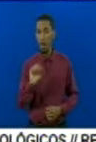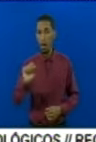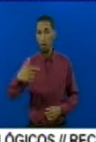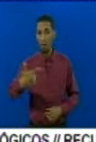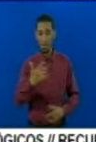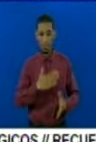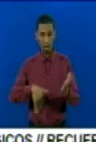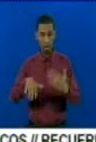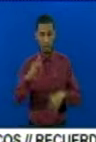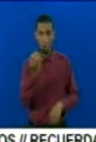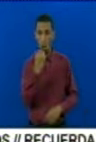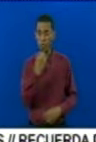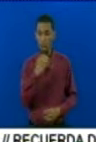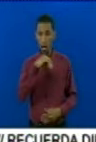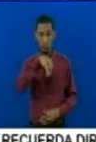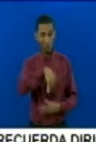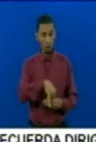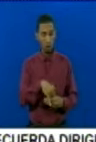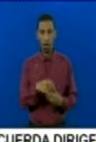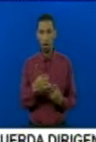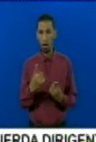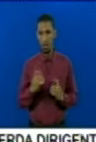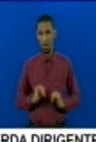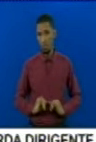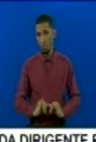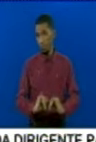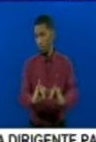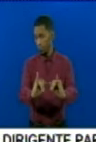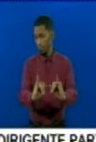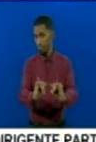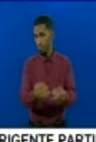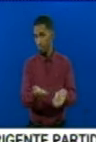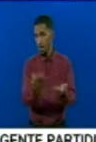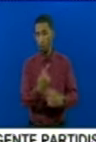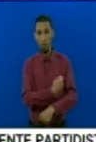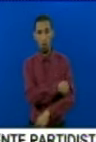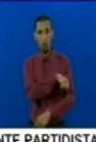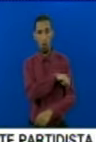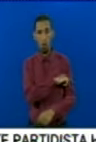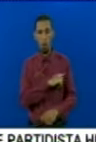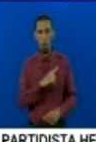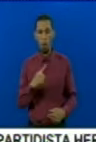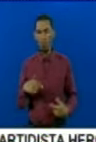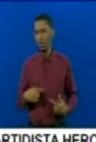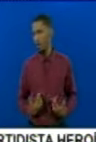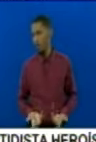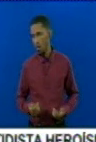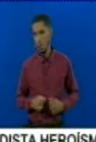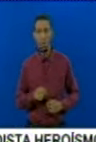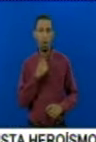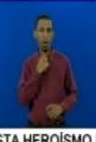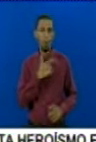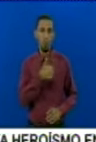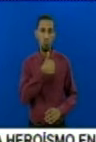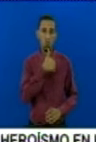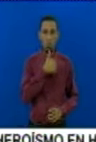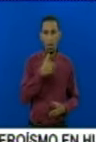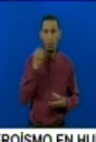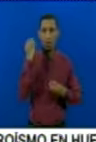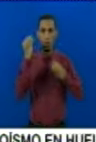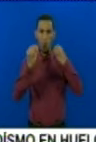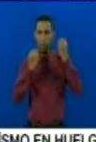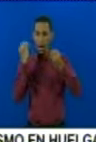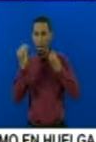Comercio Exterior, dando una amplia información a la población relacionada con un grupo de inquietudes de